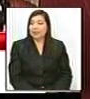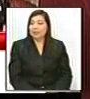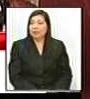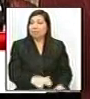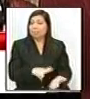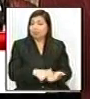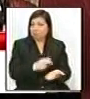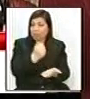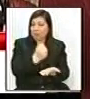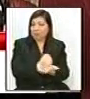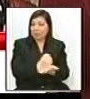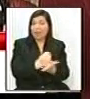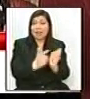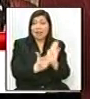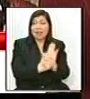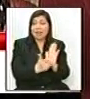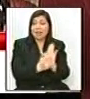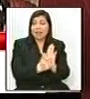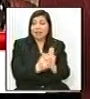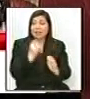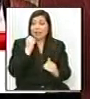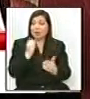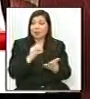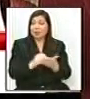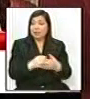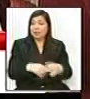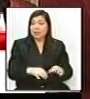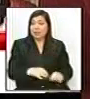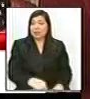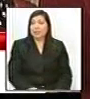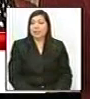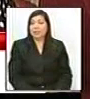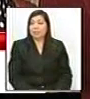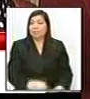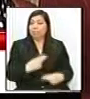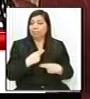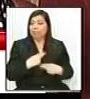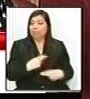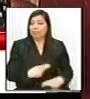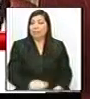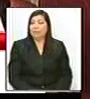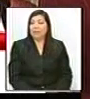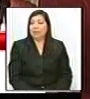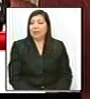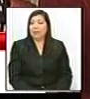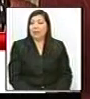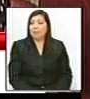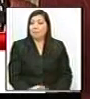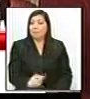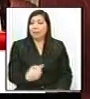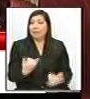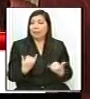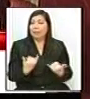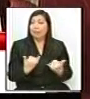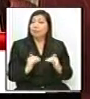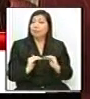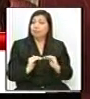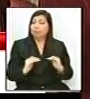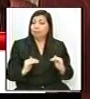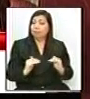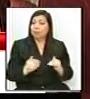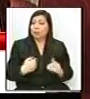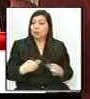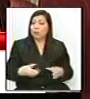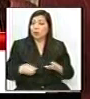aprobó la ley como un derecho fundamental, porque es un derecho humano, pero para que esté tácitamente en